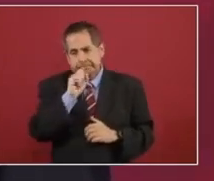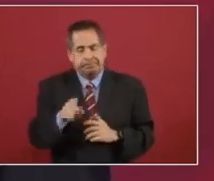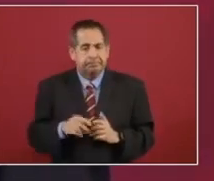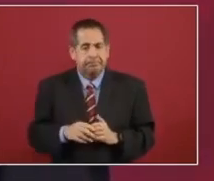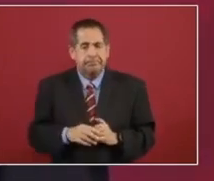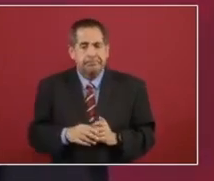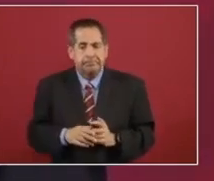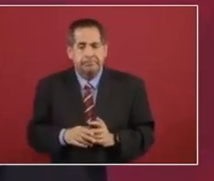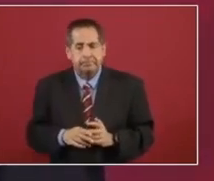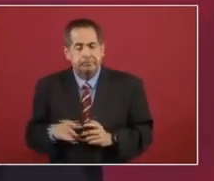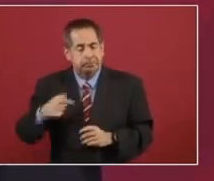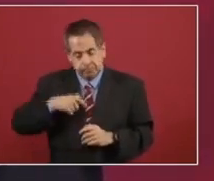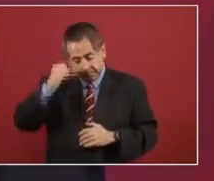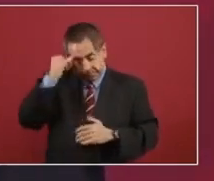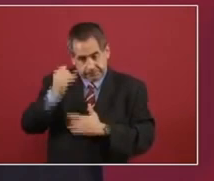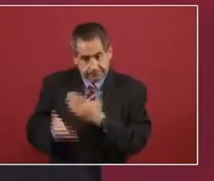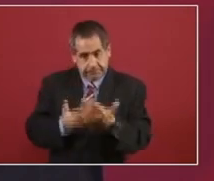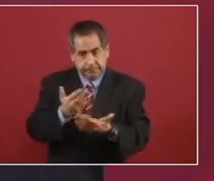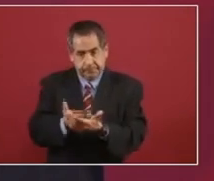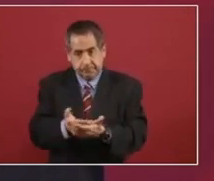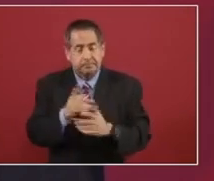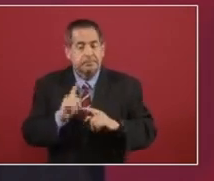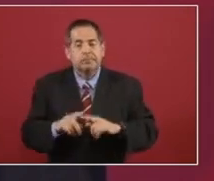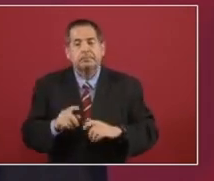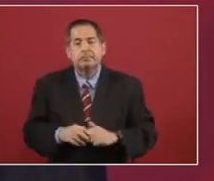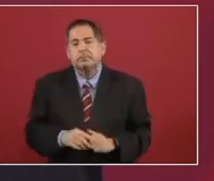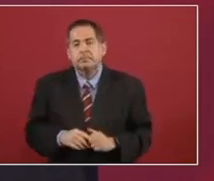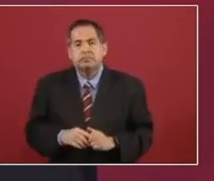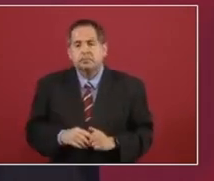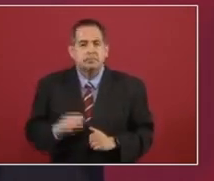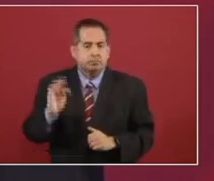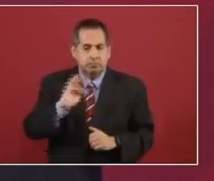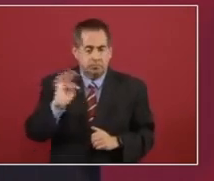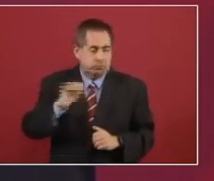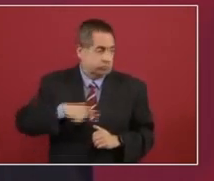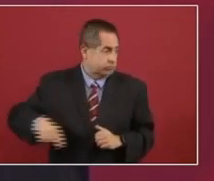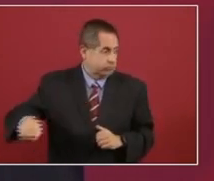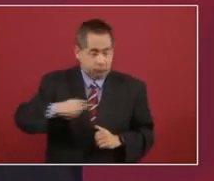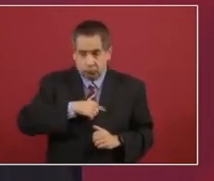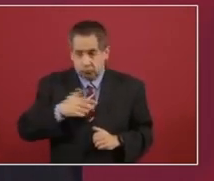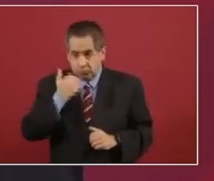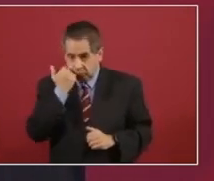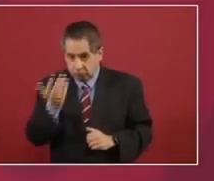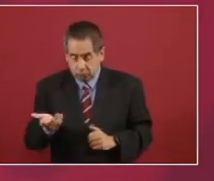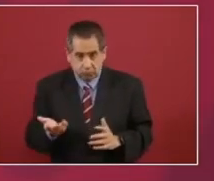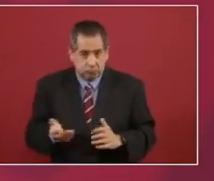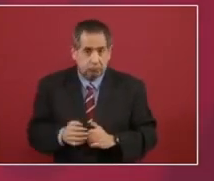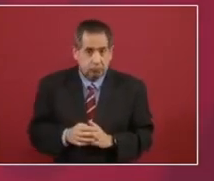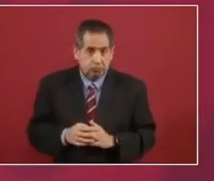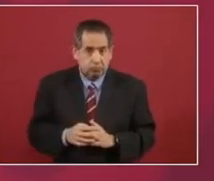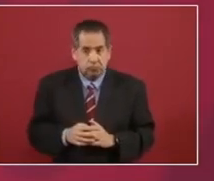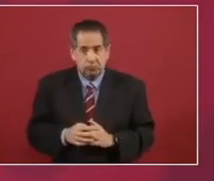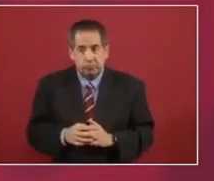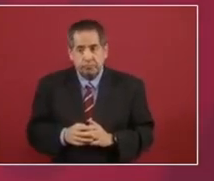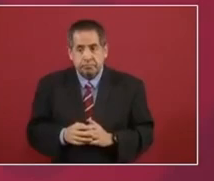precisamente, estoy planteando que si queremos